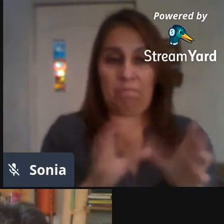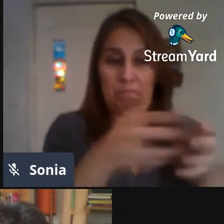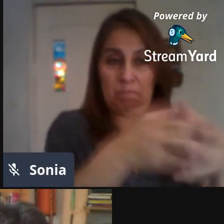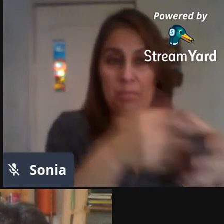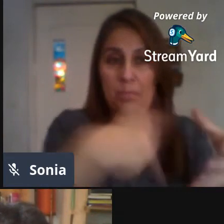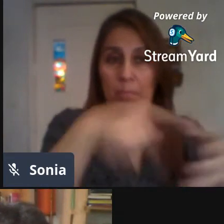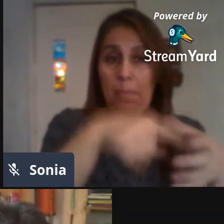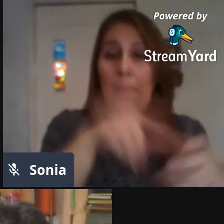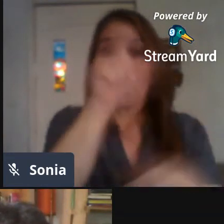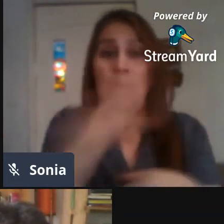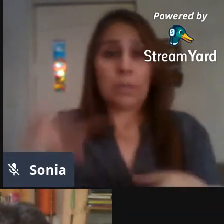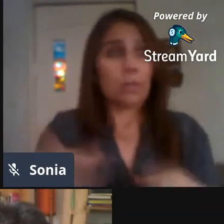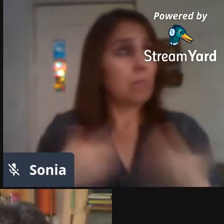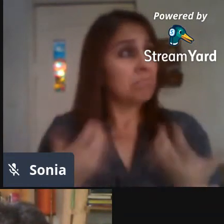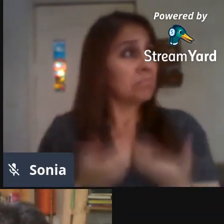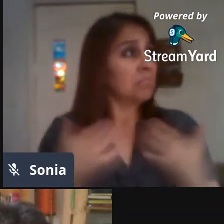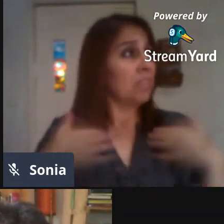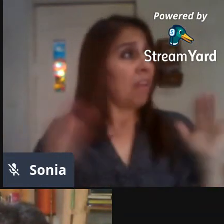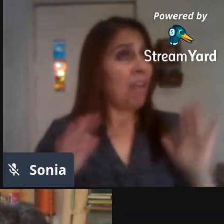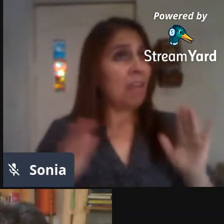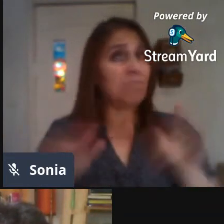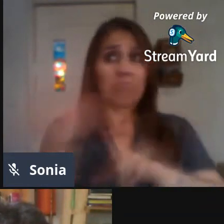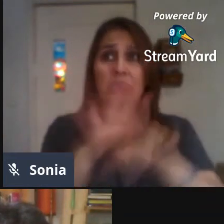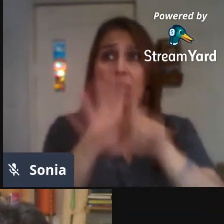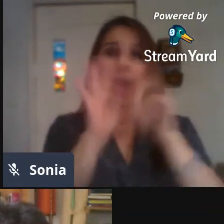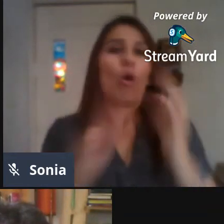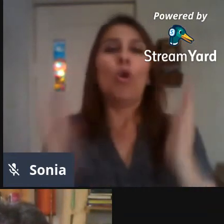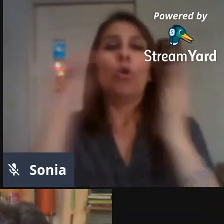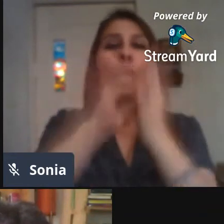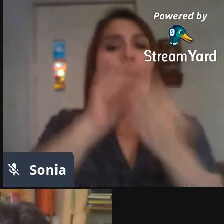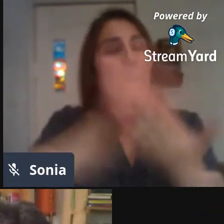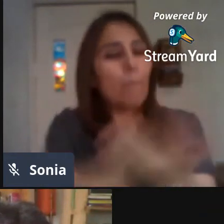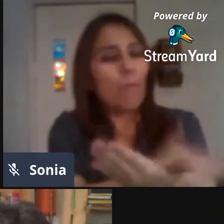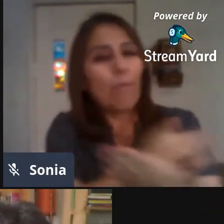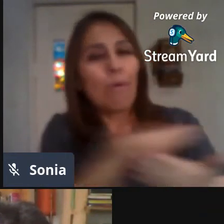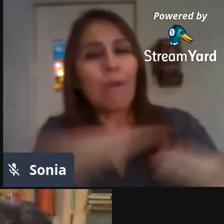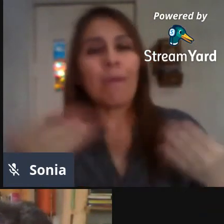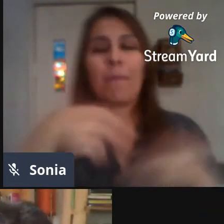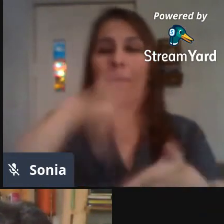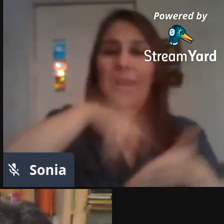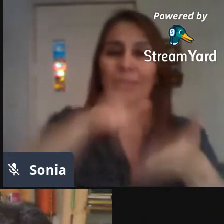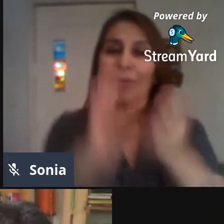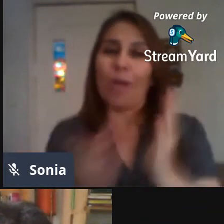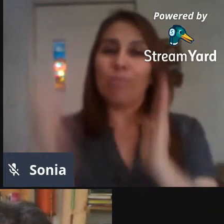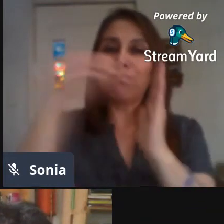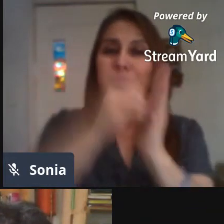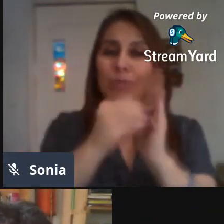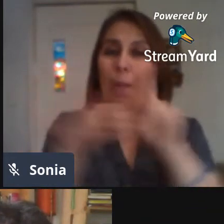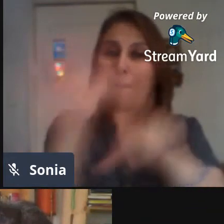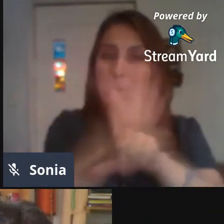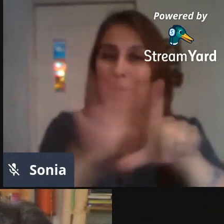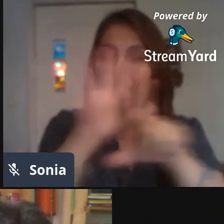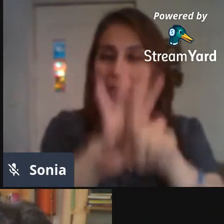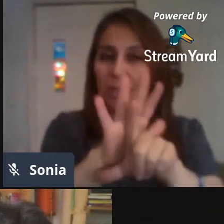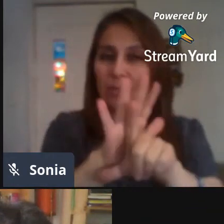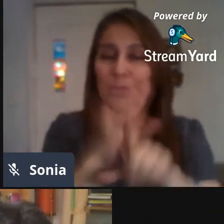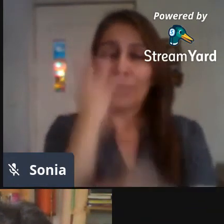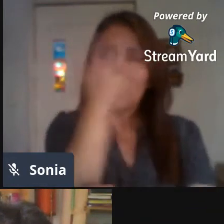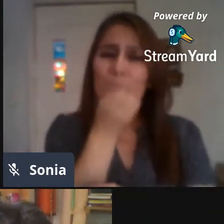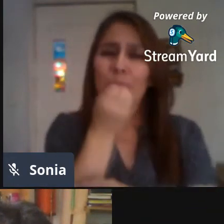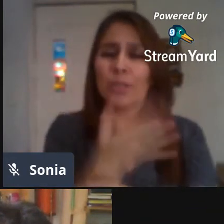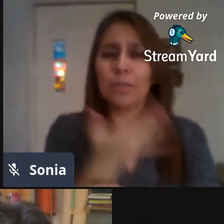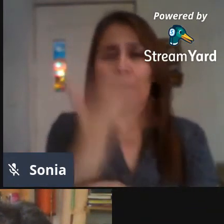suben un vídeo con un poema con alguna lectura y creo que eso es bastante hermoso porque a veces creemos que no en colombia no se lee